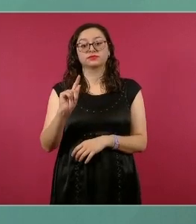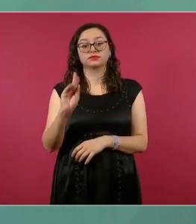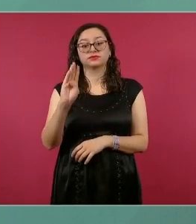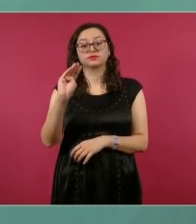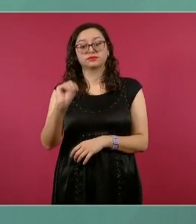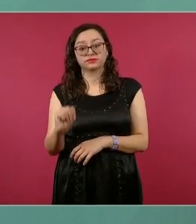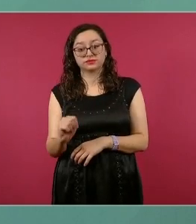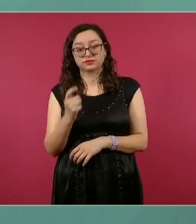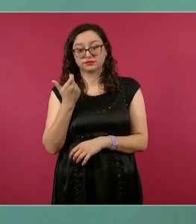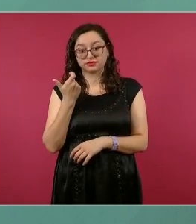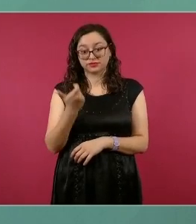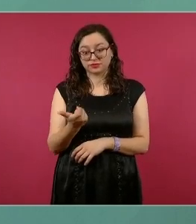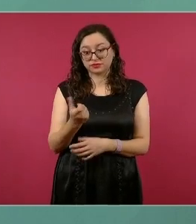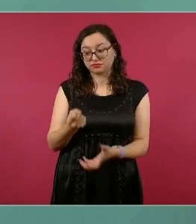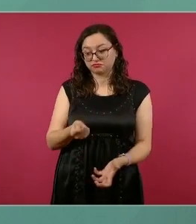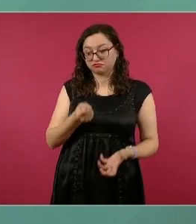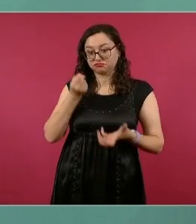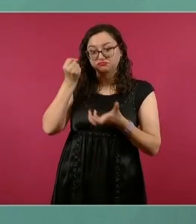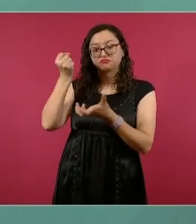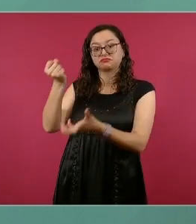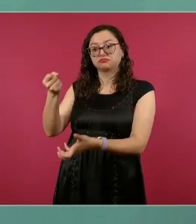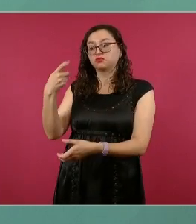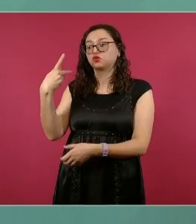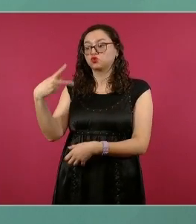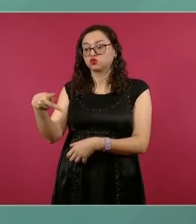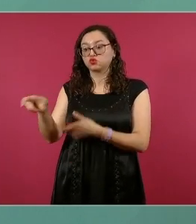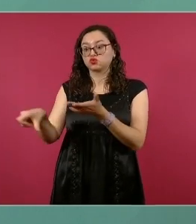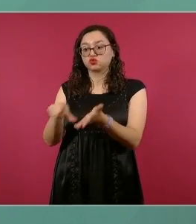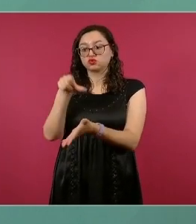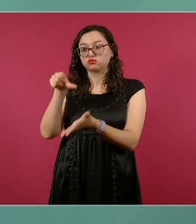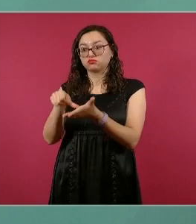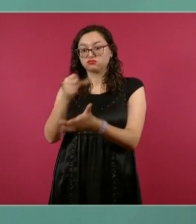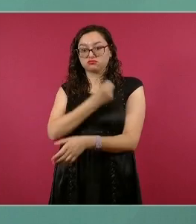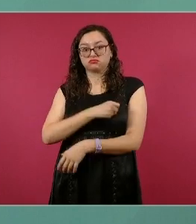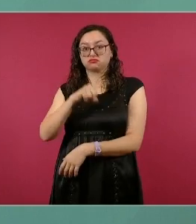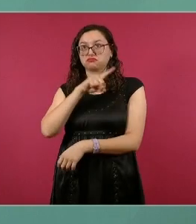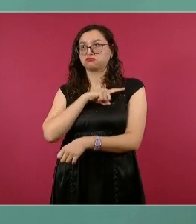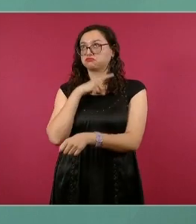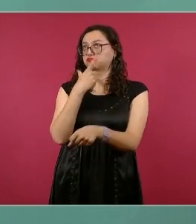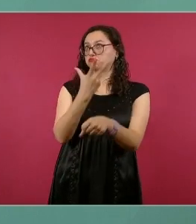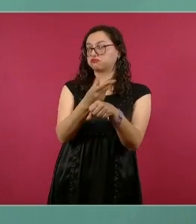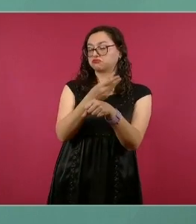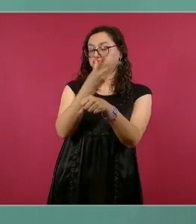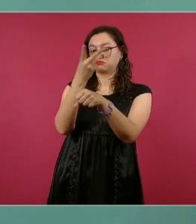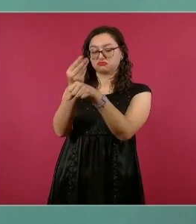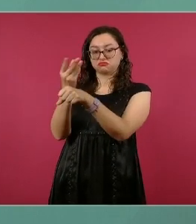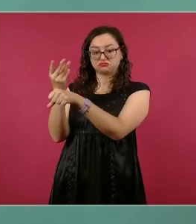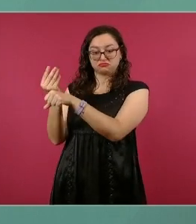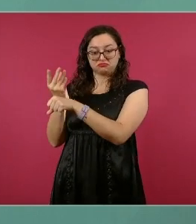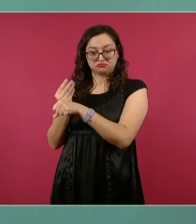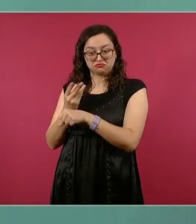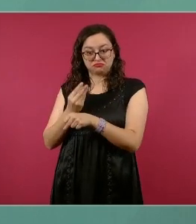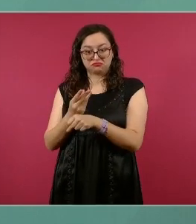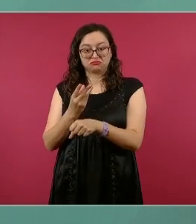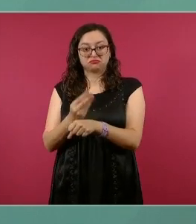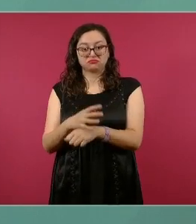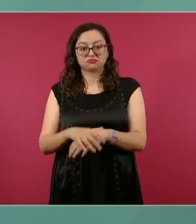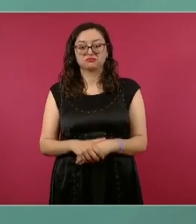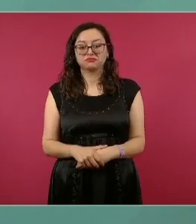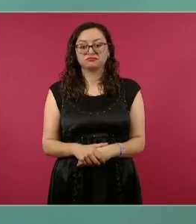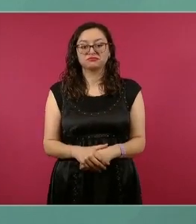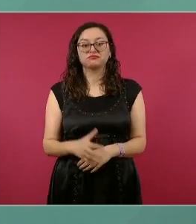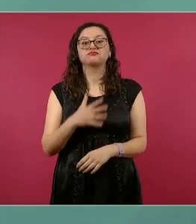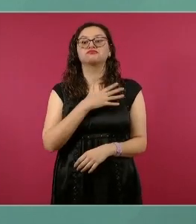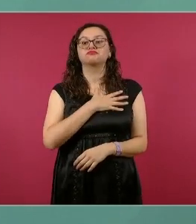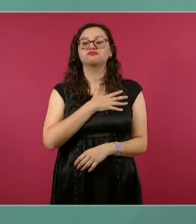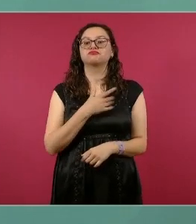774,979 pesos para las mejoras de este Centro de Salud José María Rodríguez. Muy buenos días,